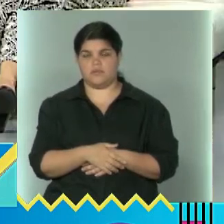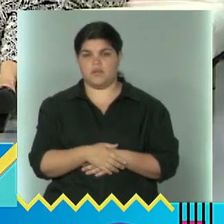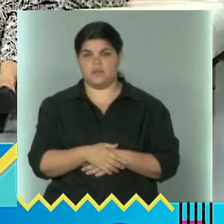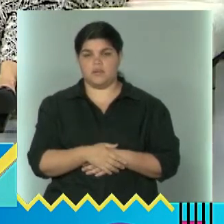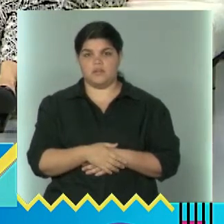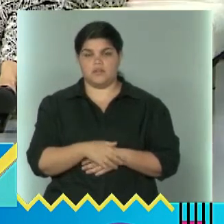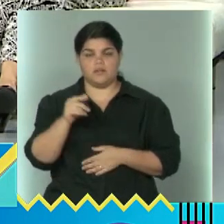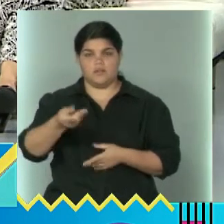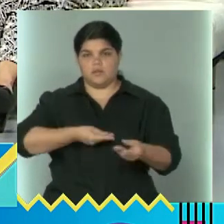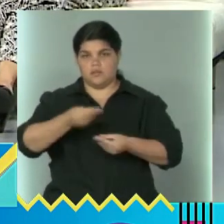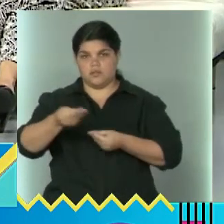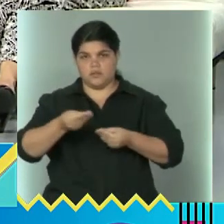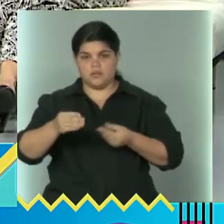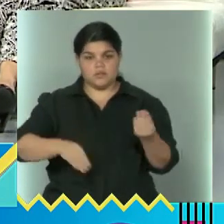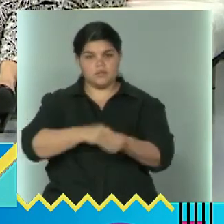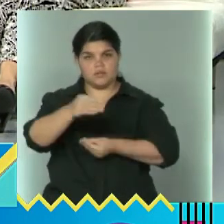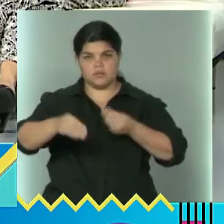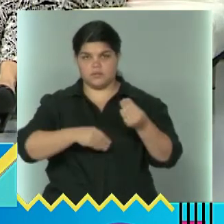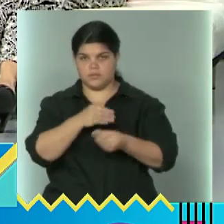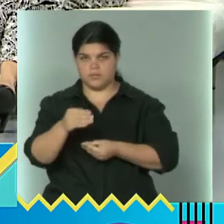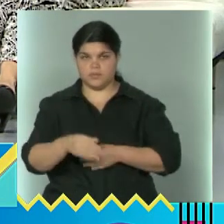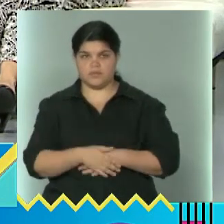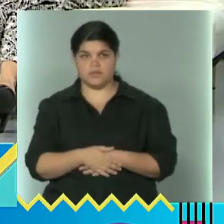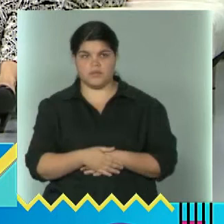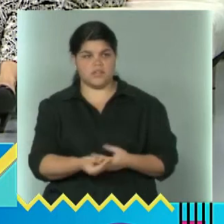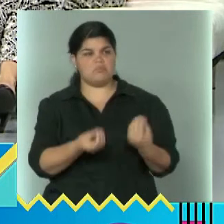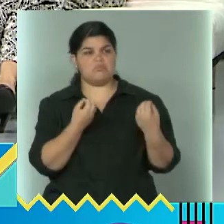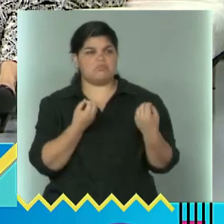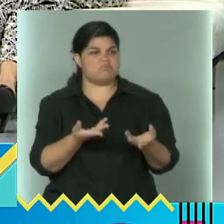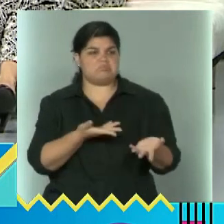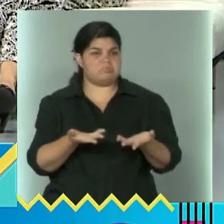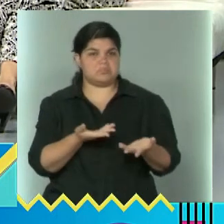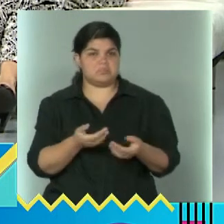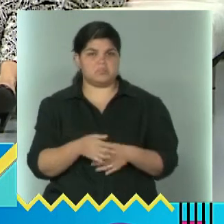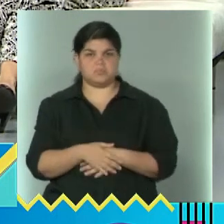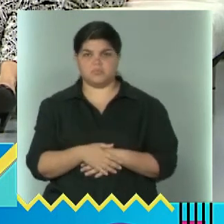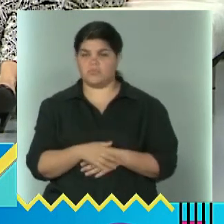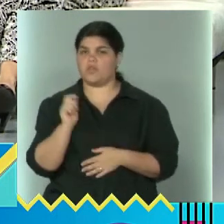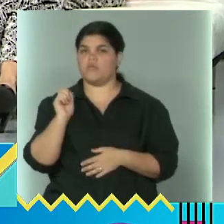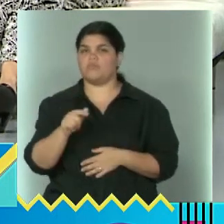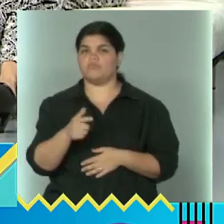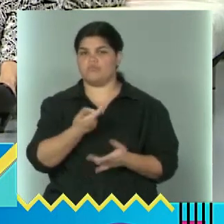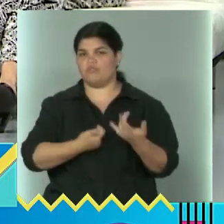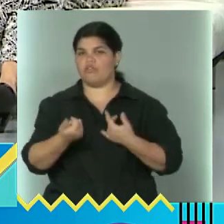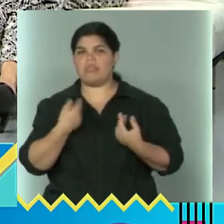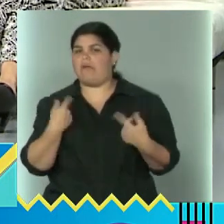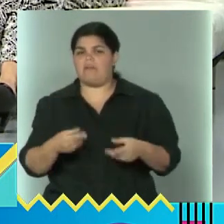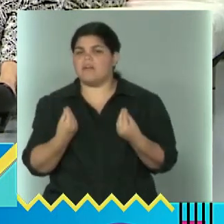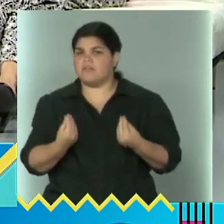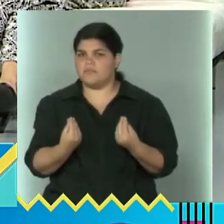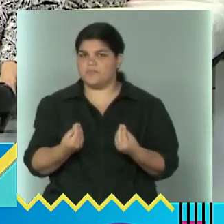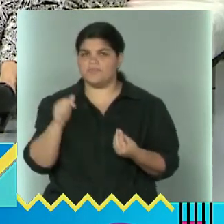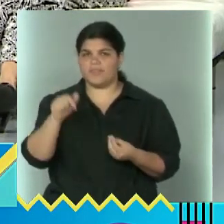ahora mucho de empresas familiares y el coaching de los herederos. Cuando vos hablas de motivos, y aquí por eso yo quería un